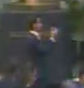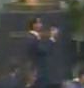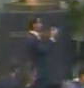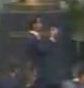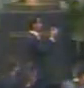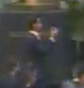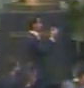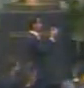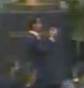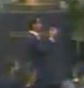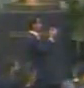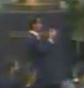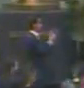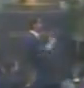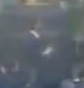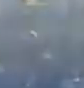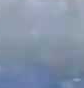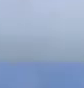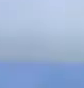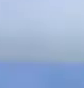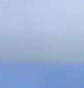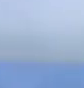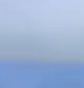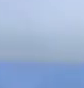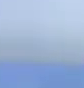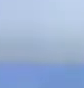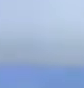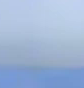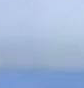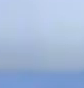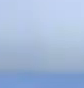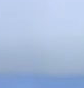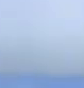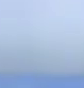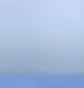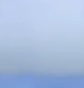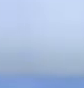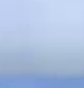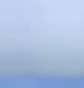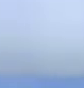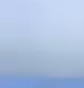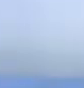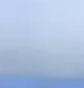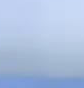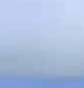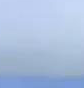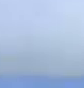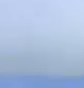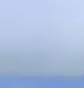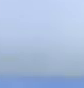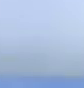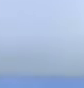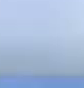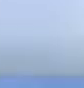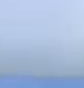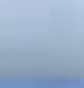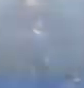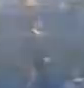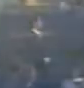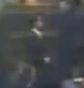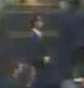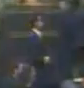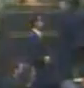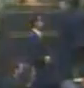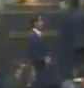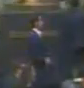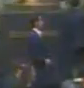El senador Rabindranath Salazar Solorio ha sido diputado local de la 51 legislatura, coordinador del Grupo